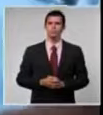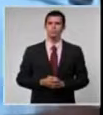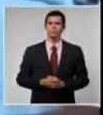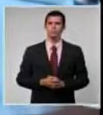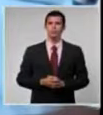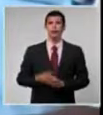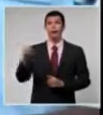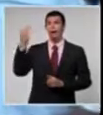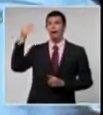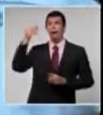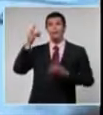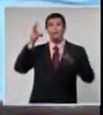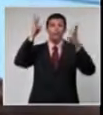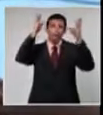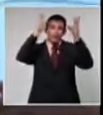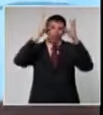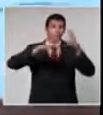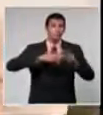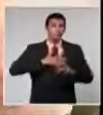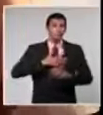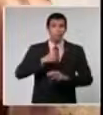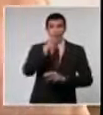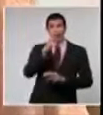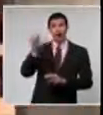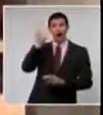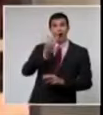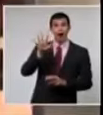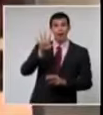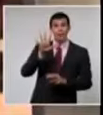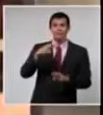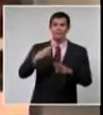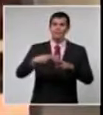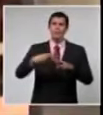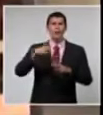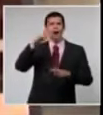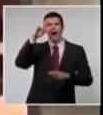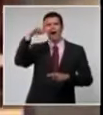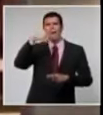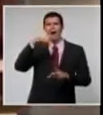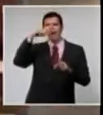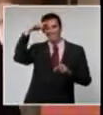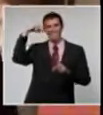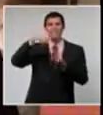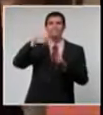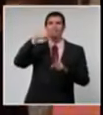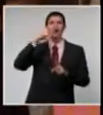movimiento mundial que tuvo su fuerza mayor en Jamaica.